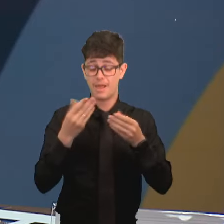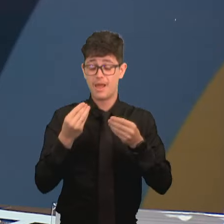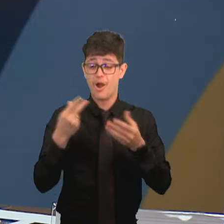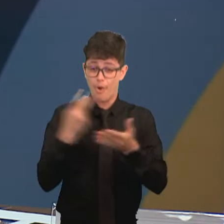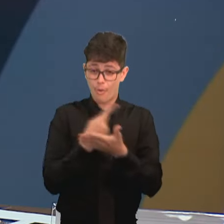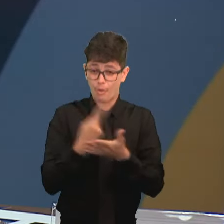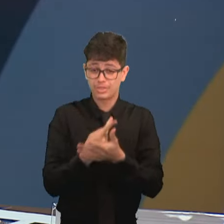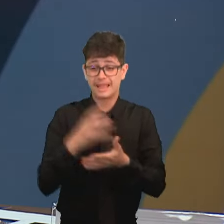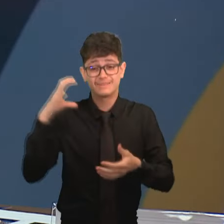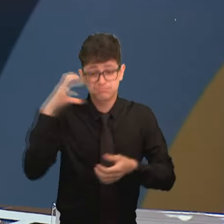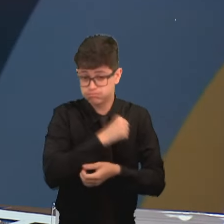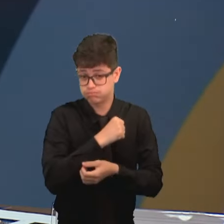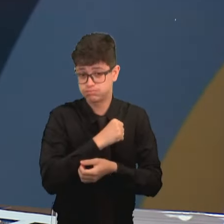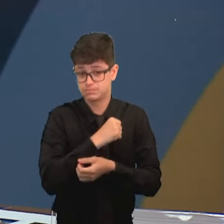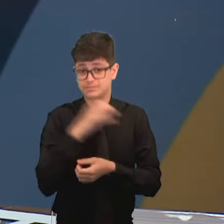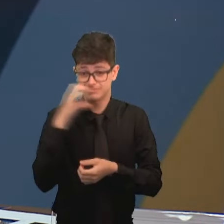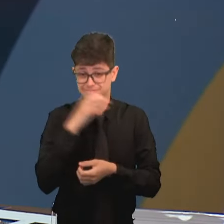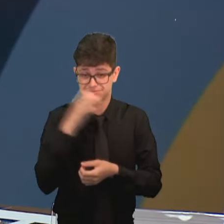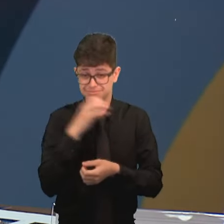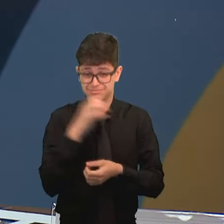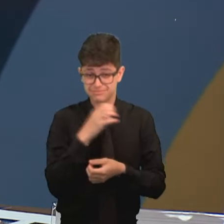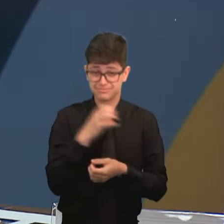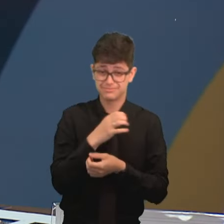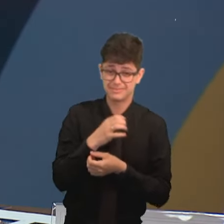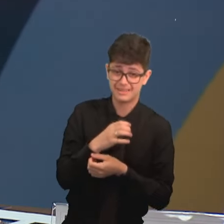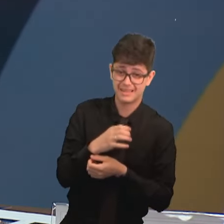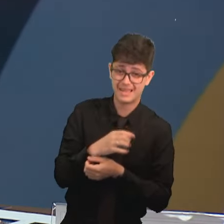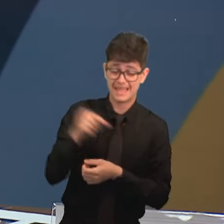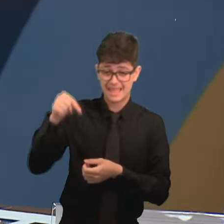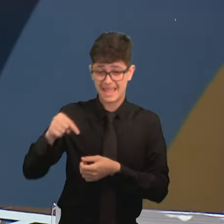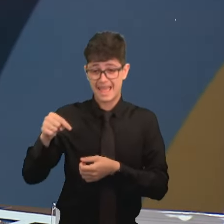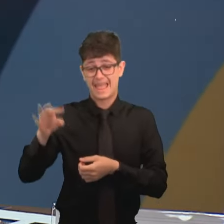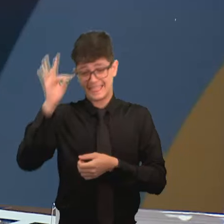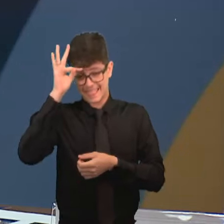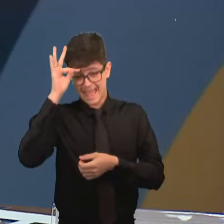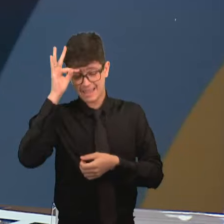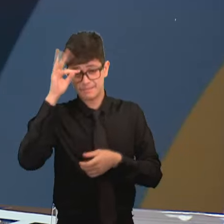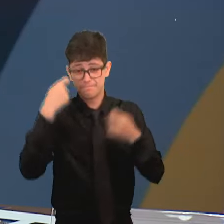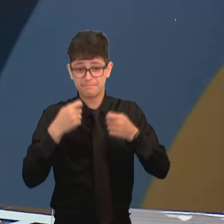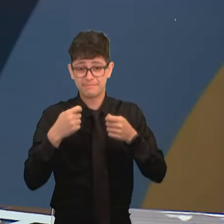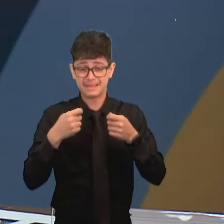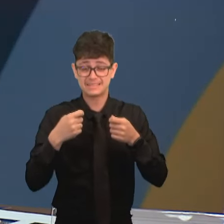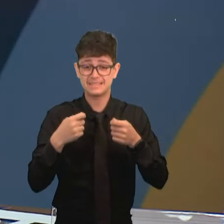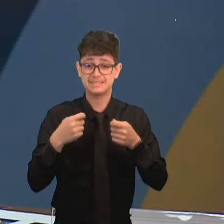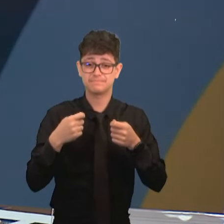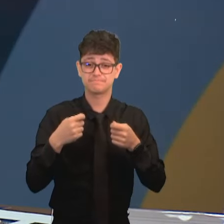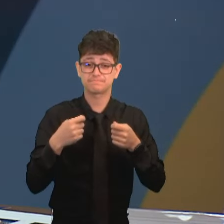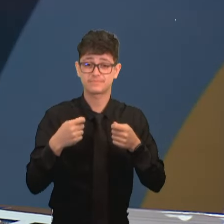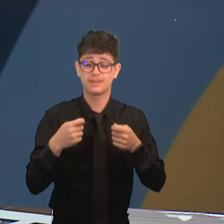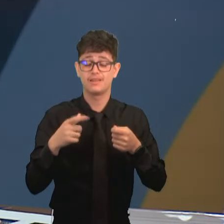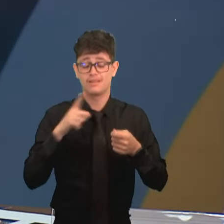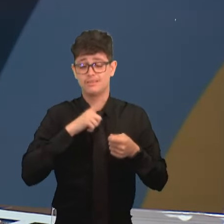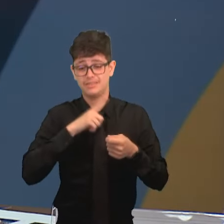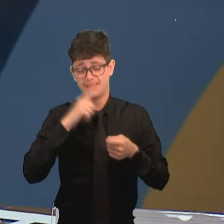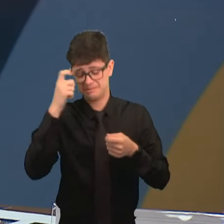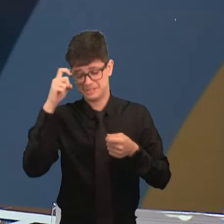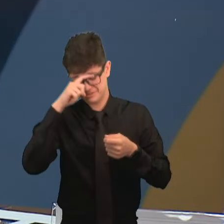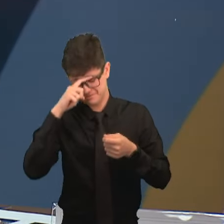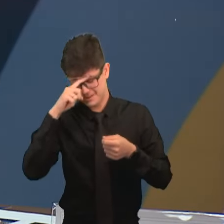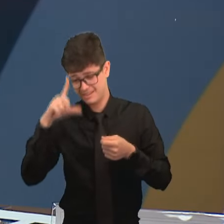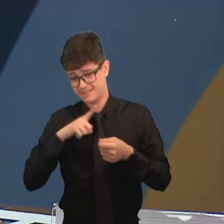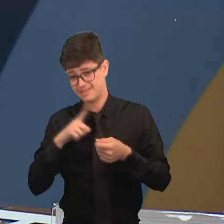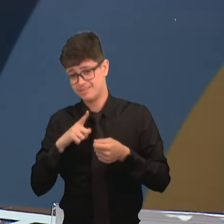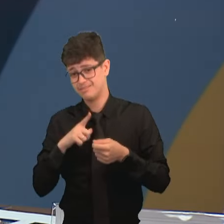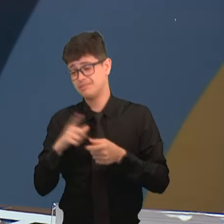Usted realmente va a necesitar un diálogo entre la parte técnica, las personas desarrollando este modelo, y la parte legal y